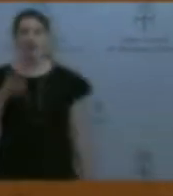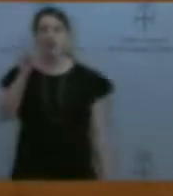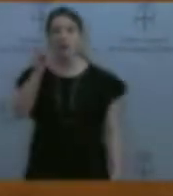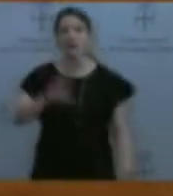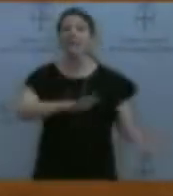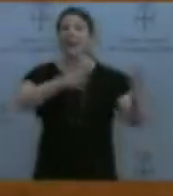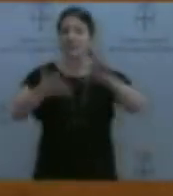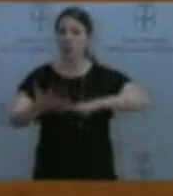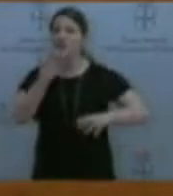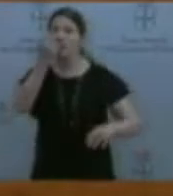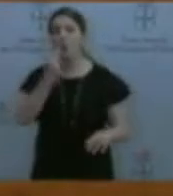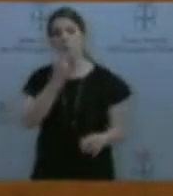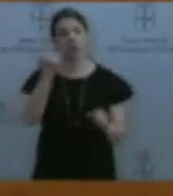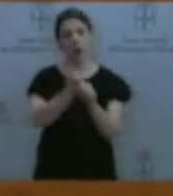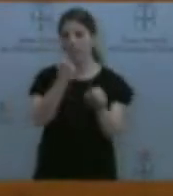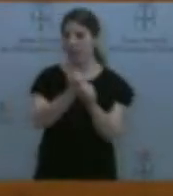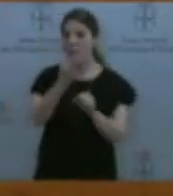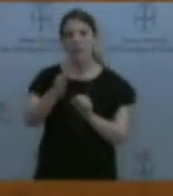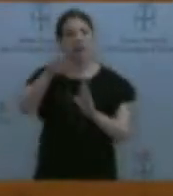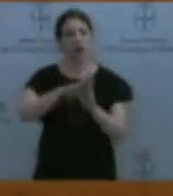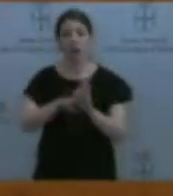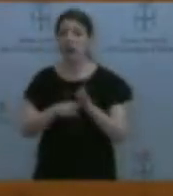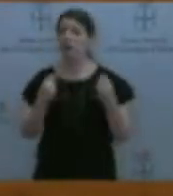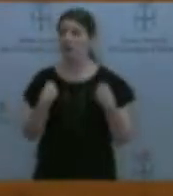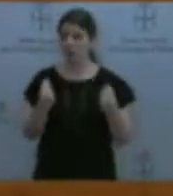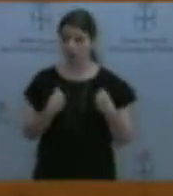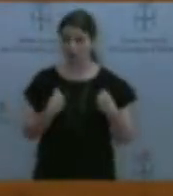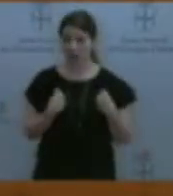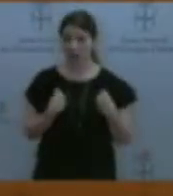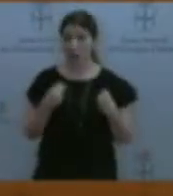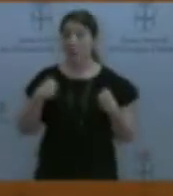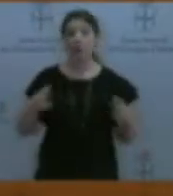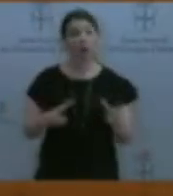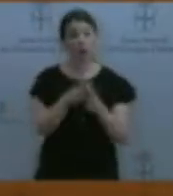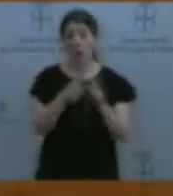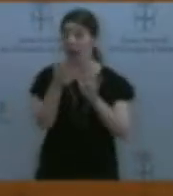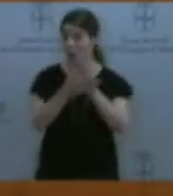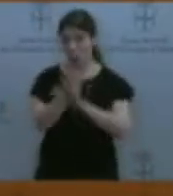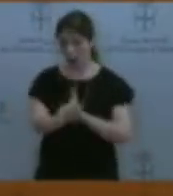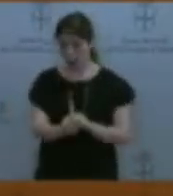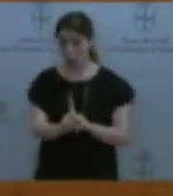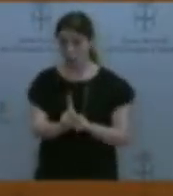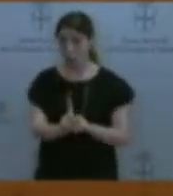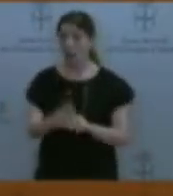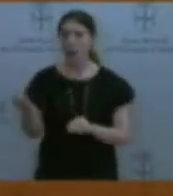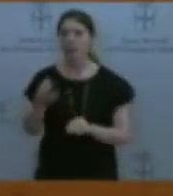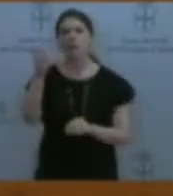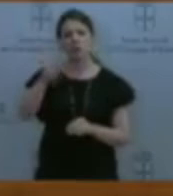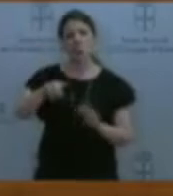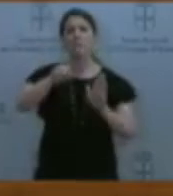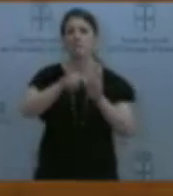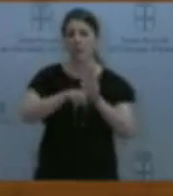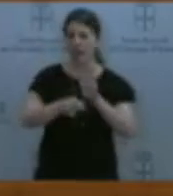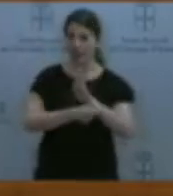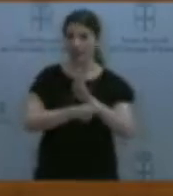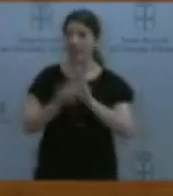de vida, ese componente social del que no se está hablando. Tenemos que fijarnos también en medidas que ya han tenido éxito en otras regiones, como en la